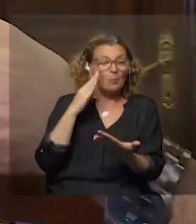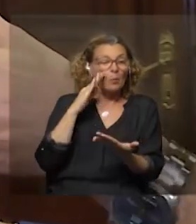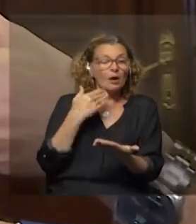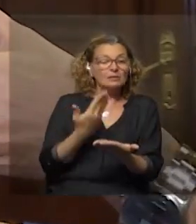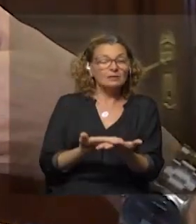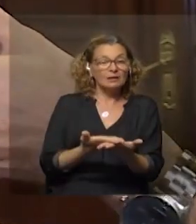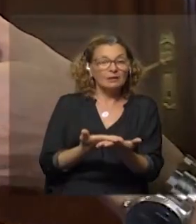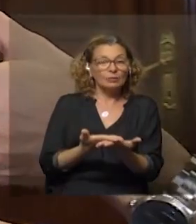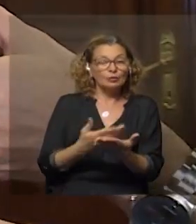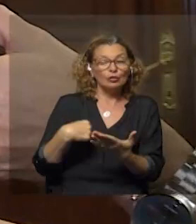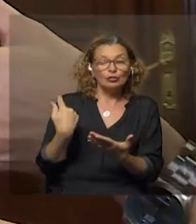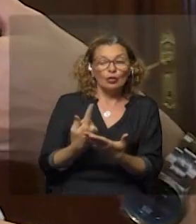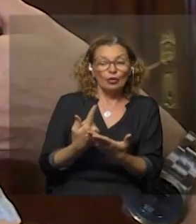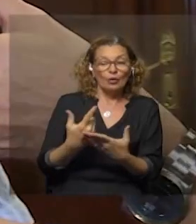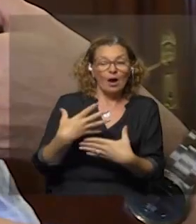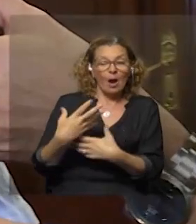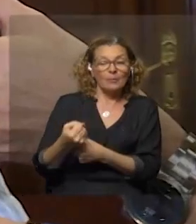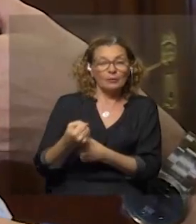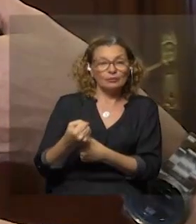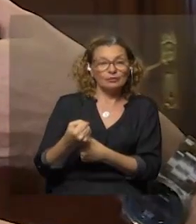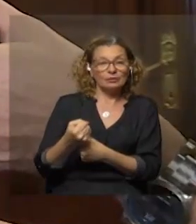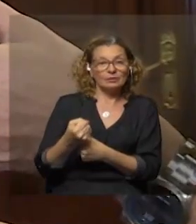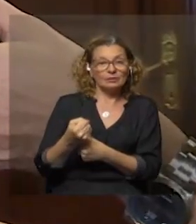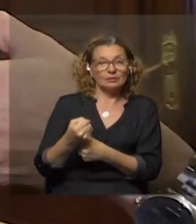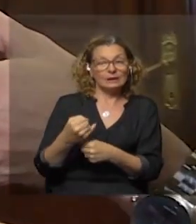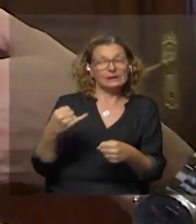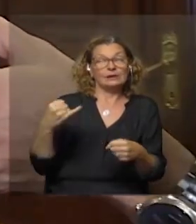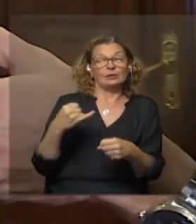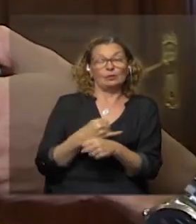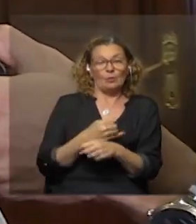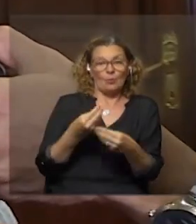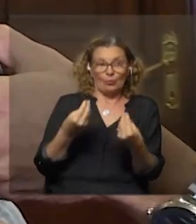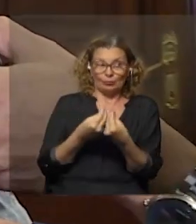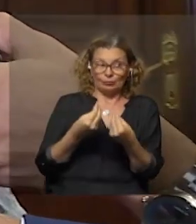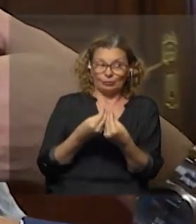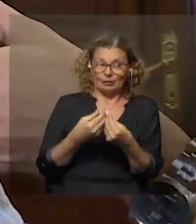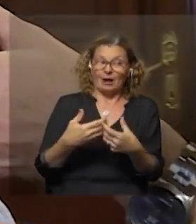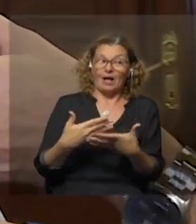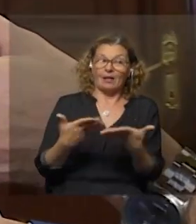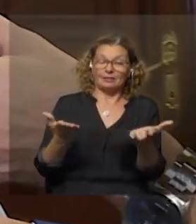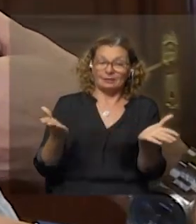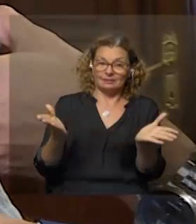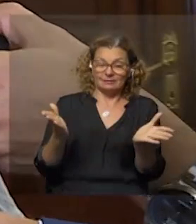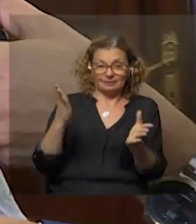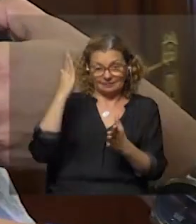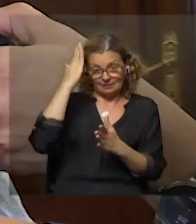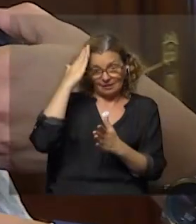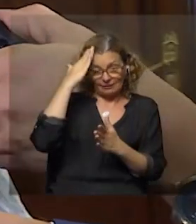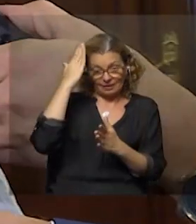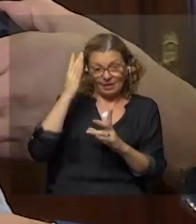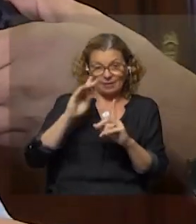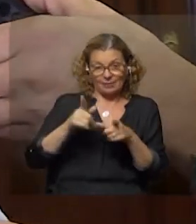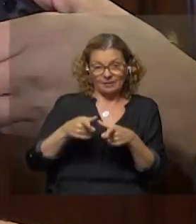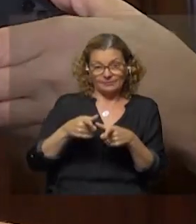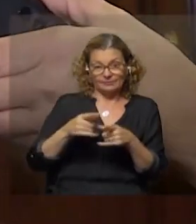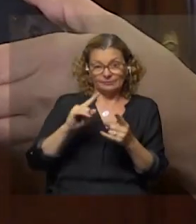cuando uno tiene a sus colaboradores que cometen tamaño error con conocimiento de causa y además son los actores que